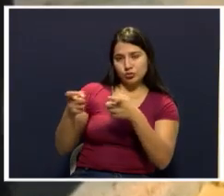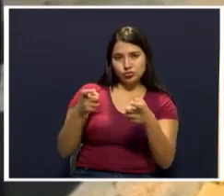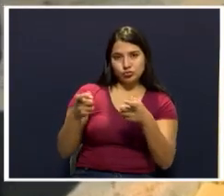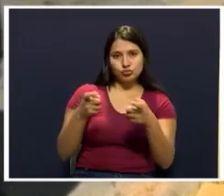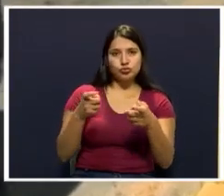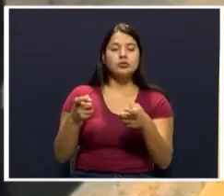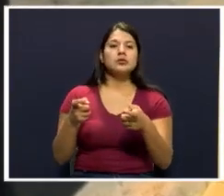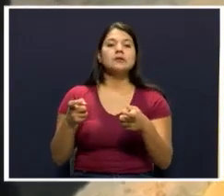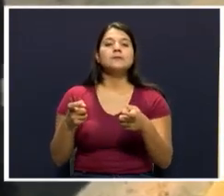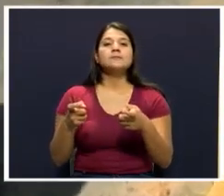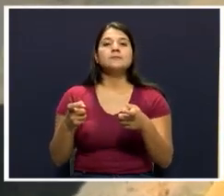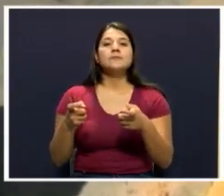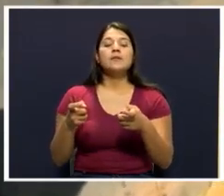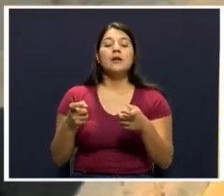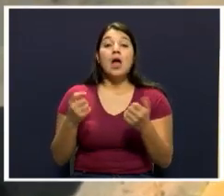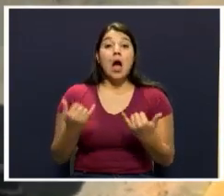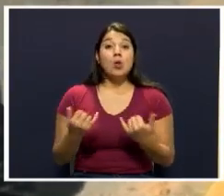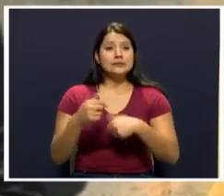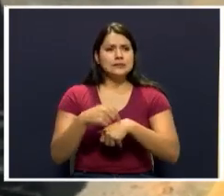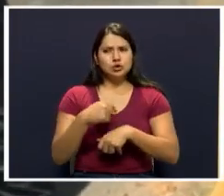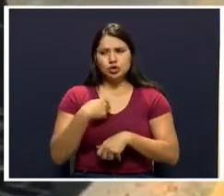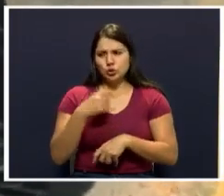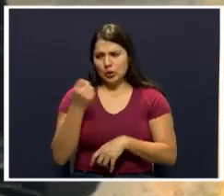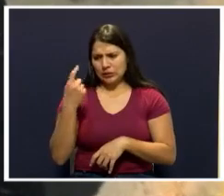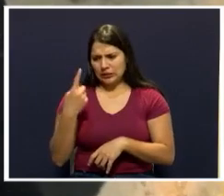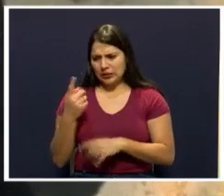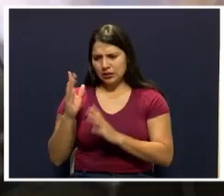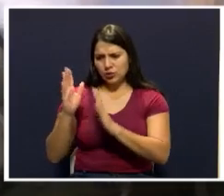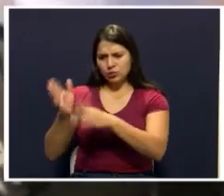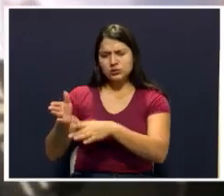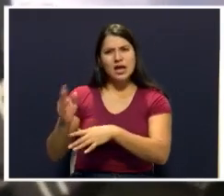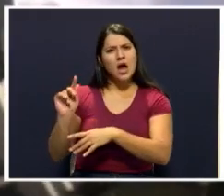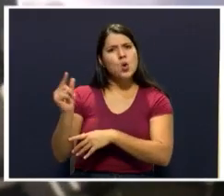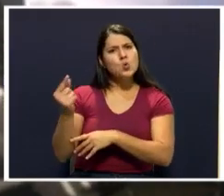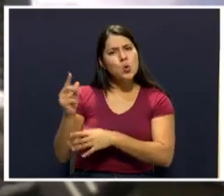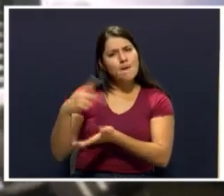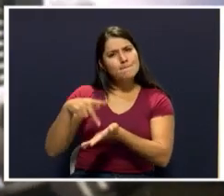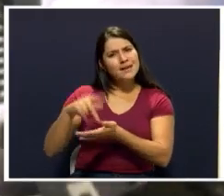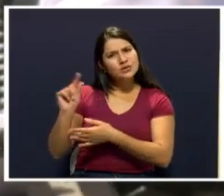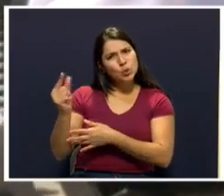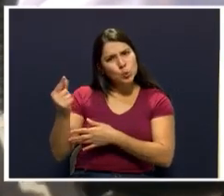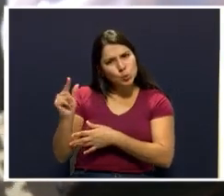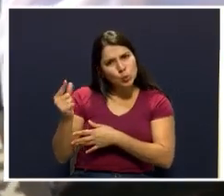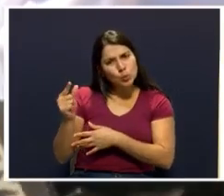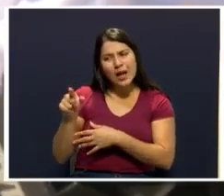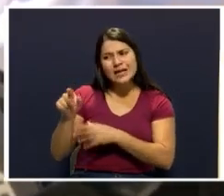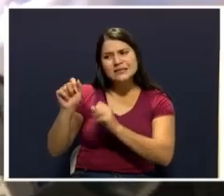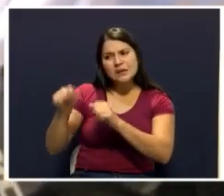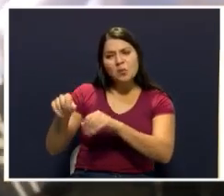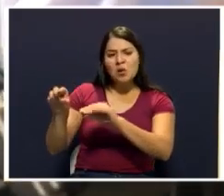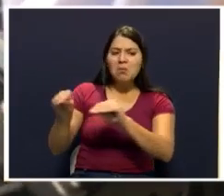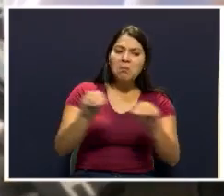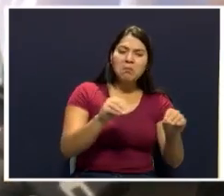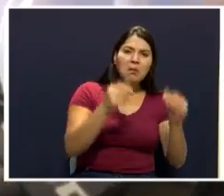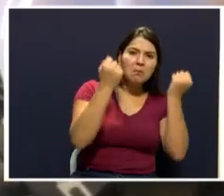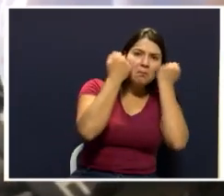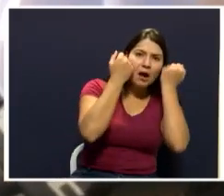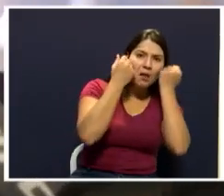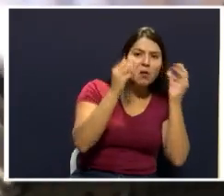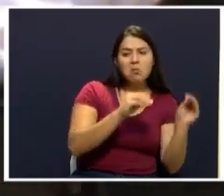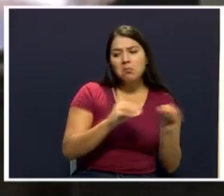en circulación. Digamos, en este momento tengo entendido que hay uno en Plaza La Uruca, que se podría estar moviendo hacia Pavas o hacia el